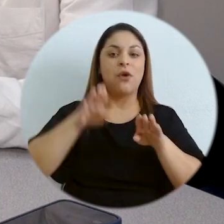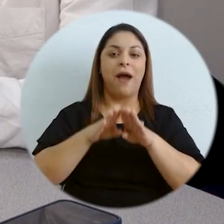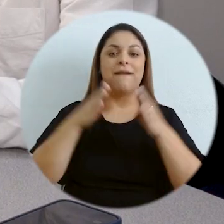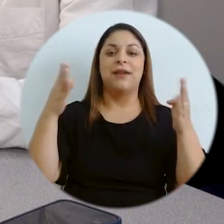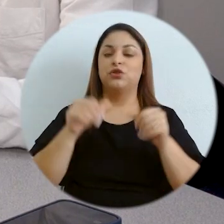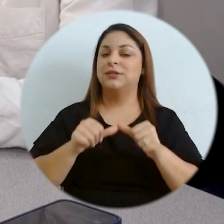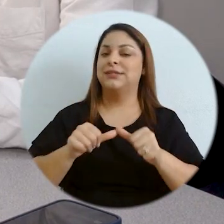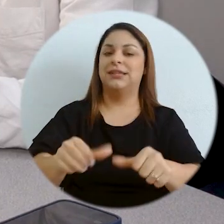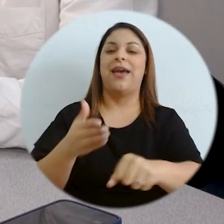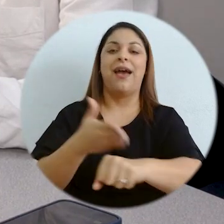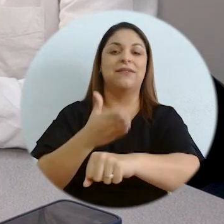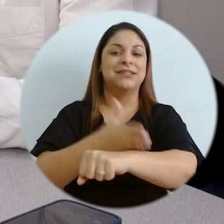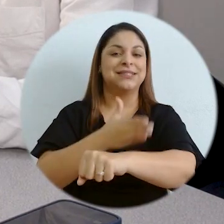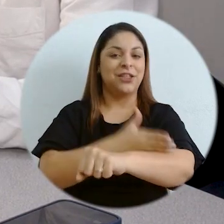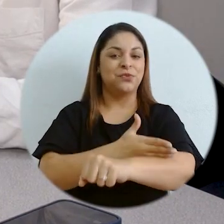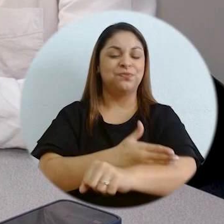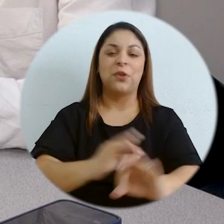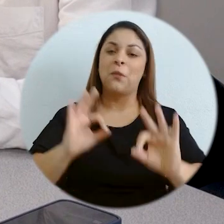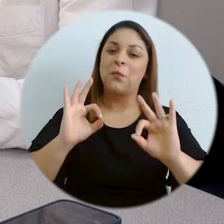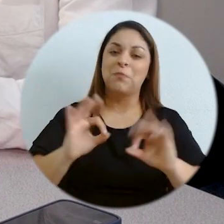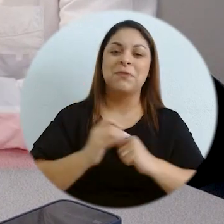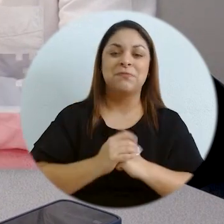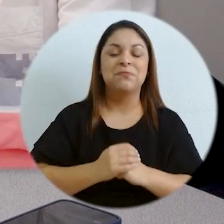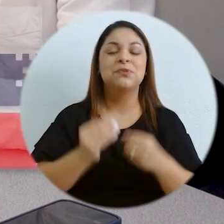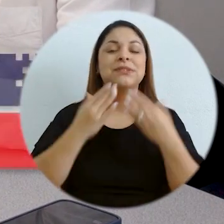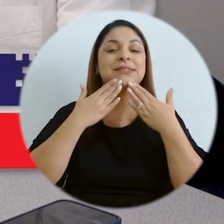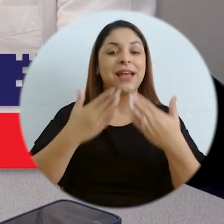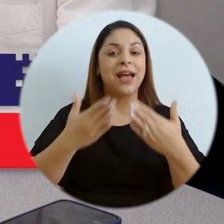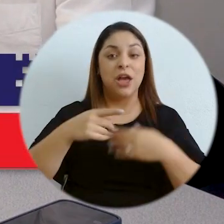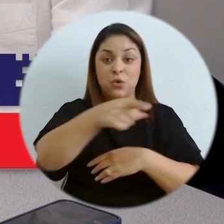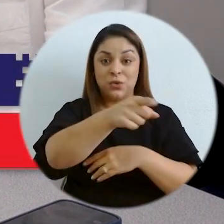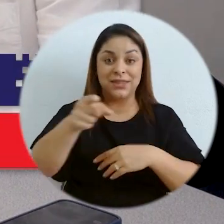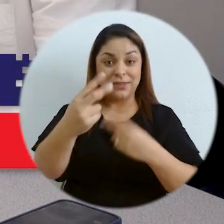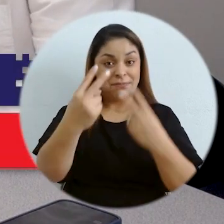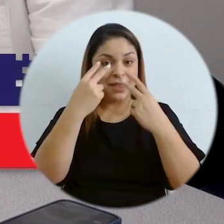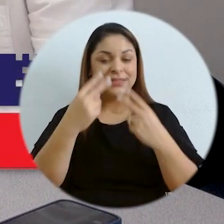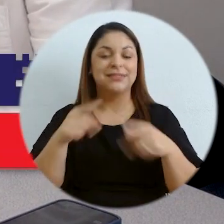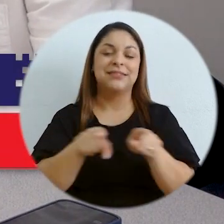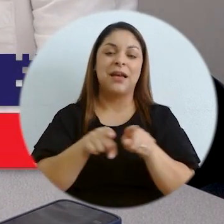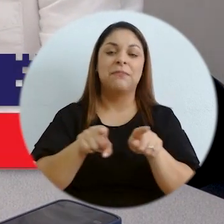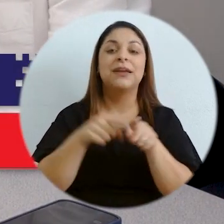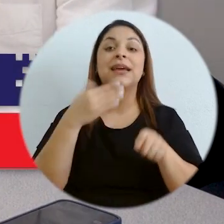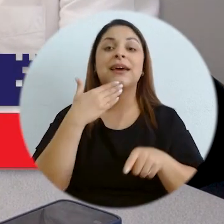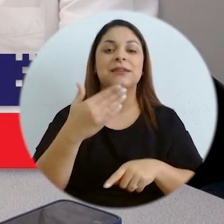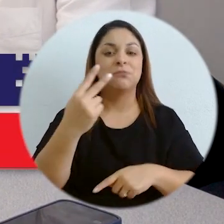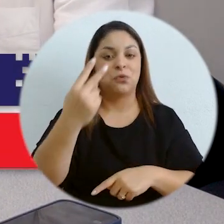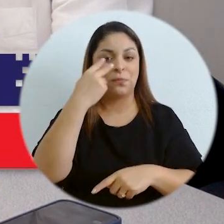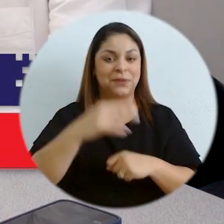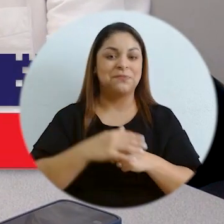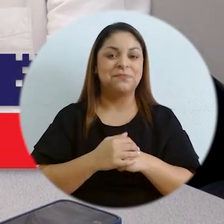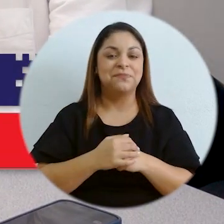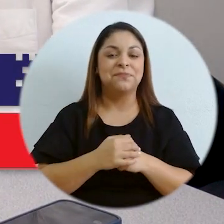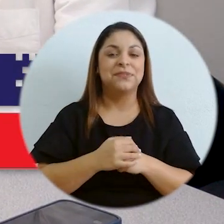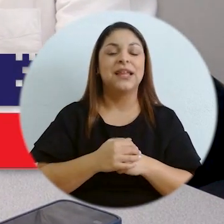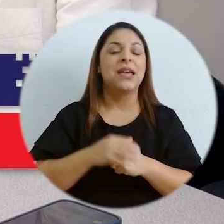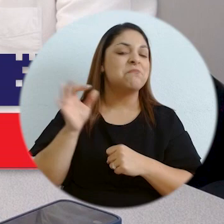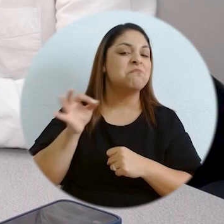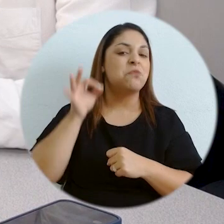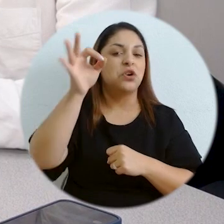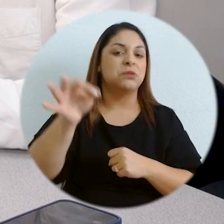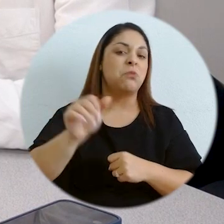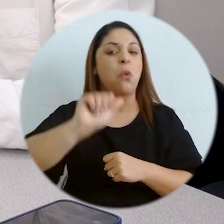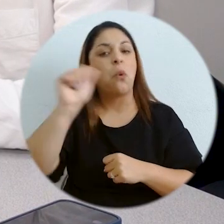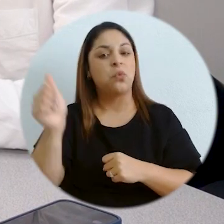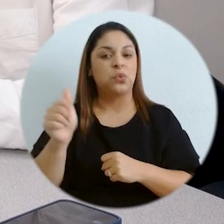abierto y el Estado abierto siga avanzando. Muy bien. Muchas gracias y a nuestra audiencia también la gratitud por acompañarnos.